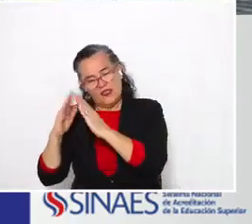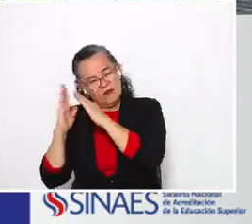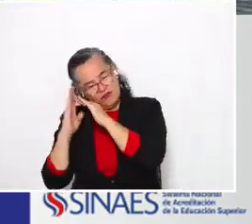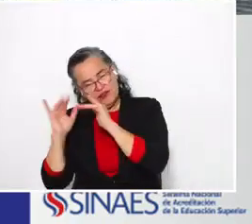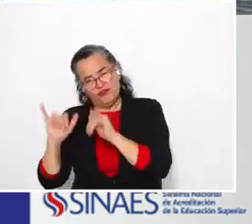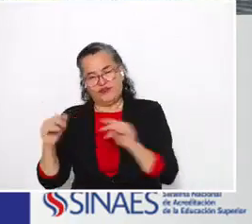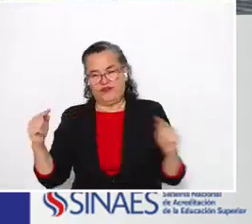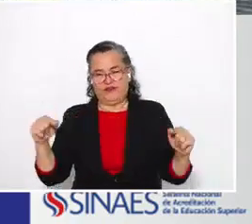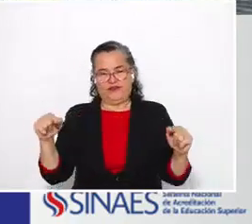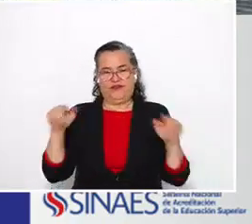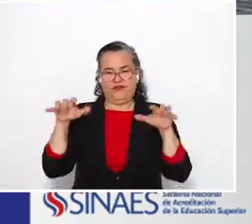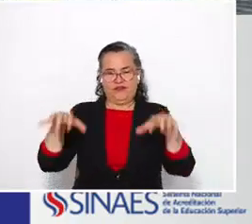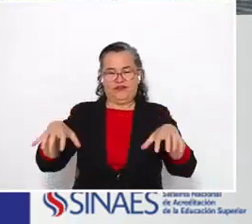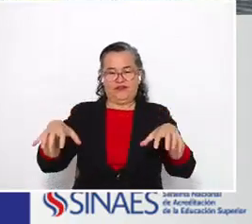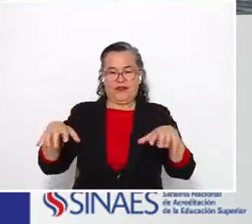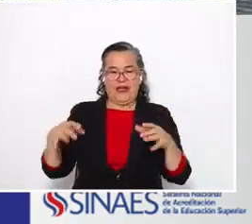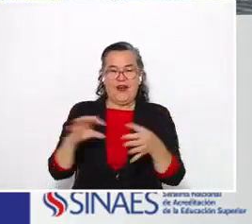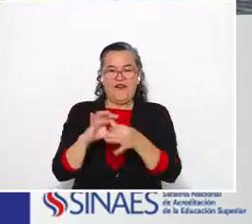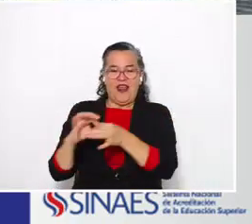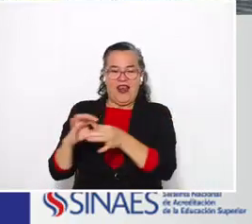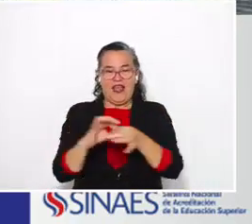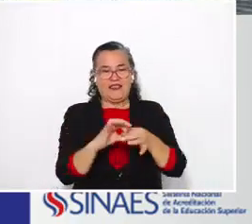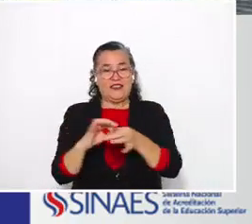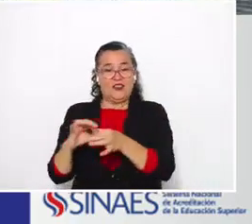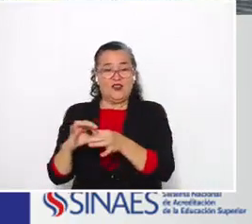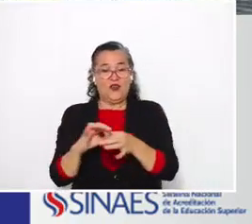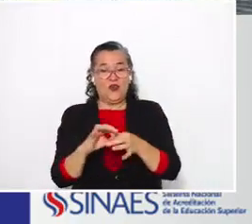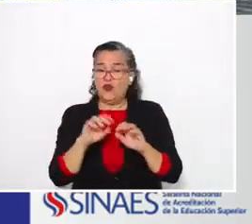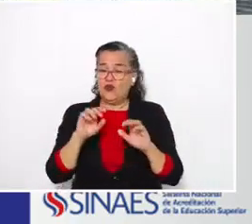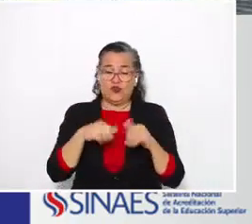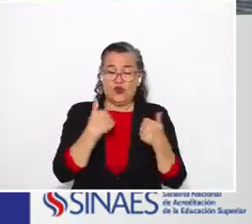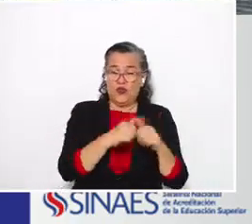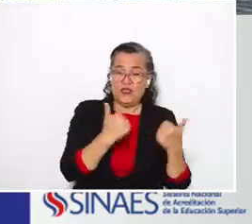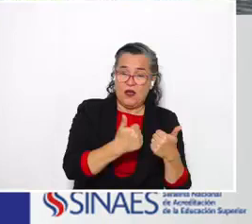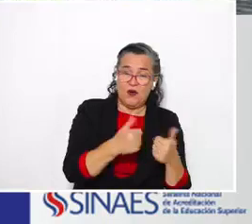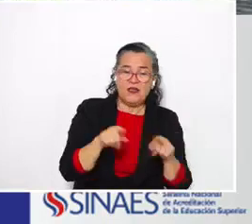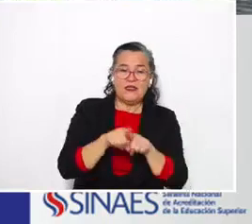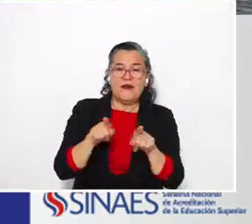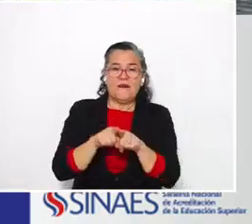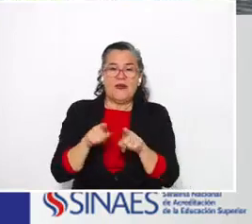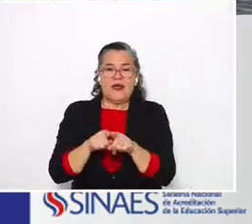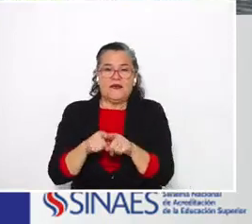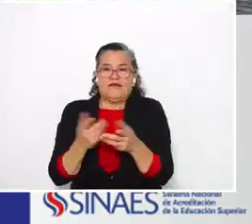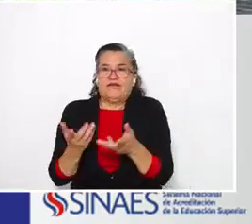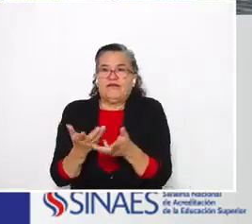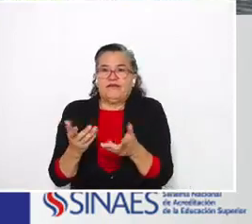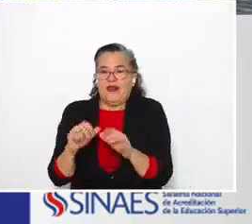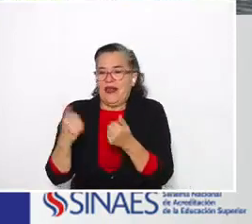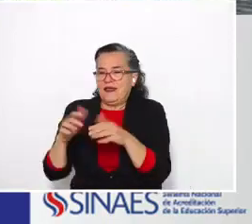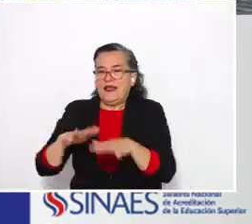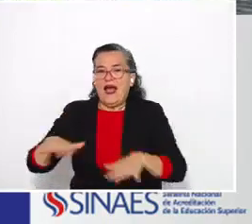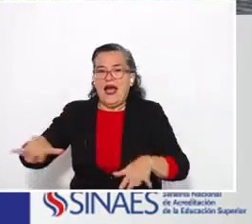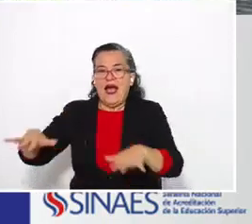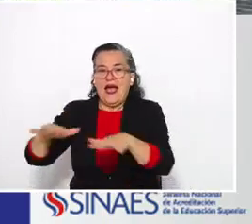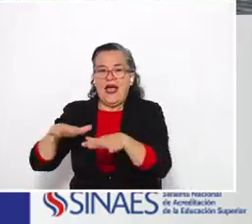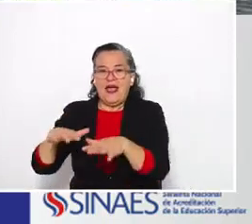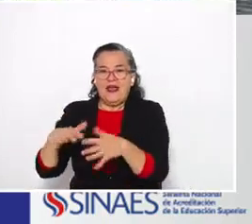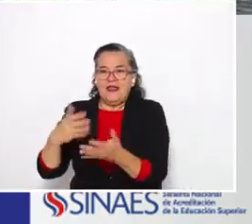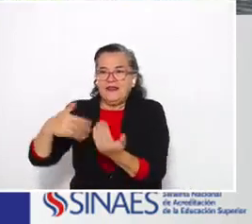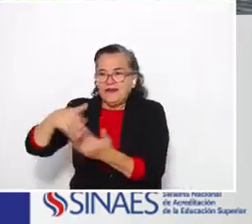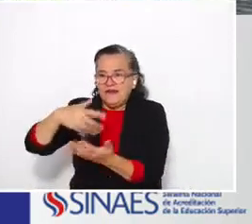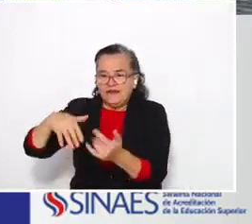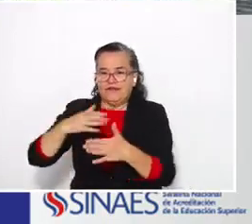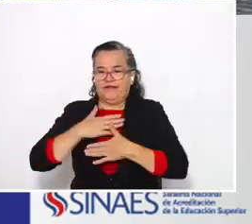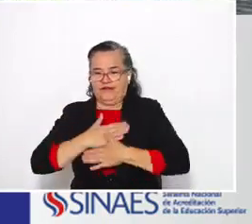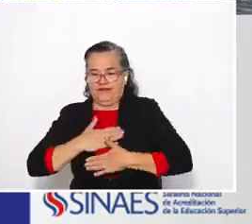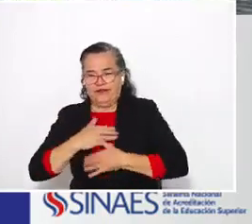la relación con los estudiantes, no solo es en las aulas, sino en las oficinas, en las áreas de